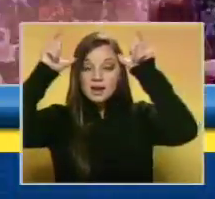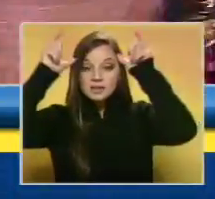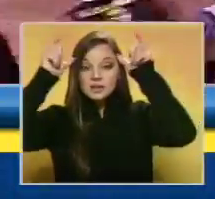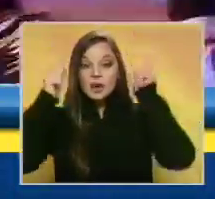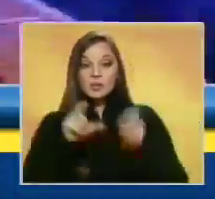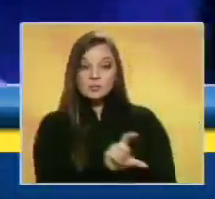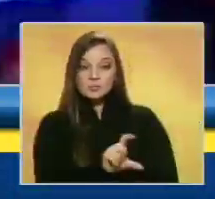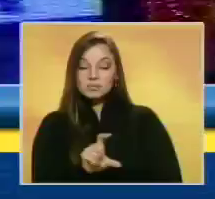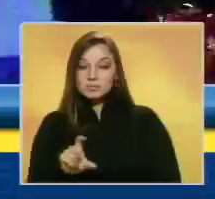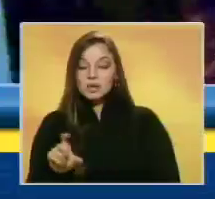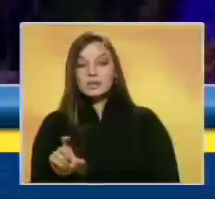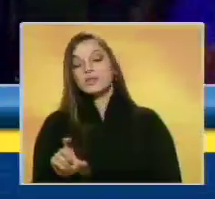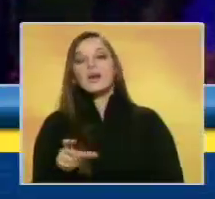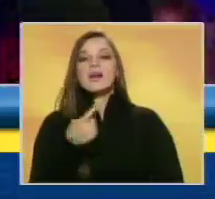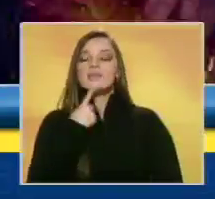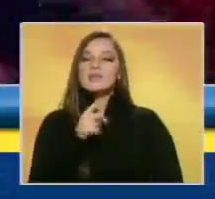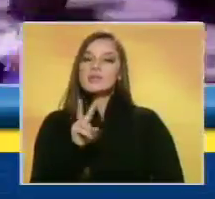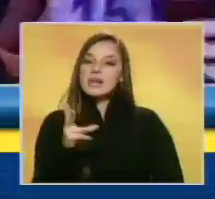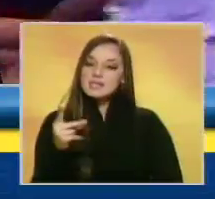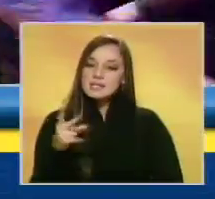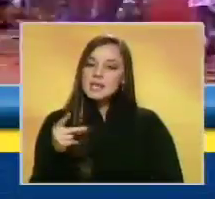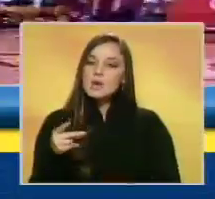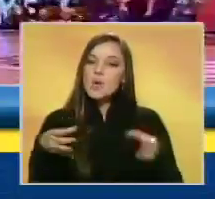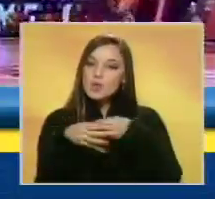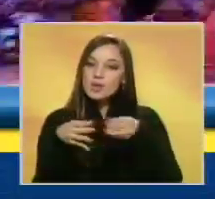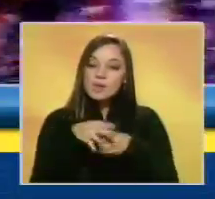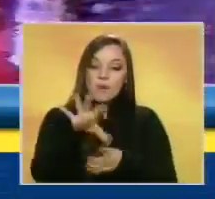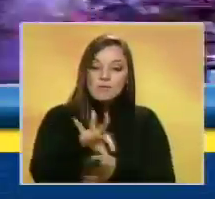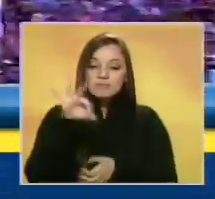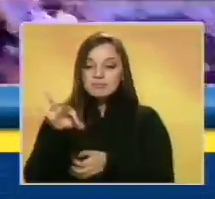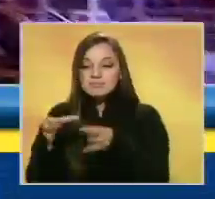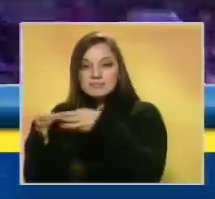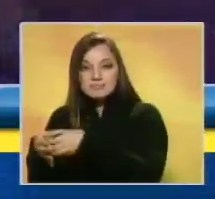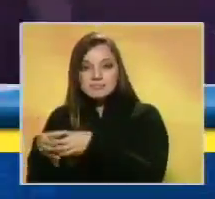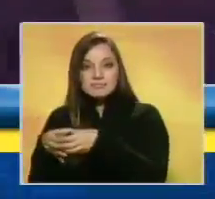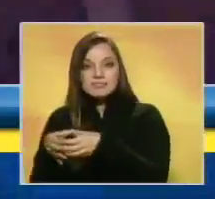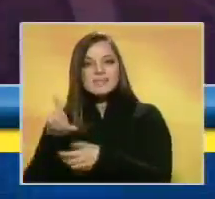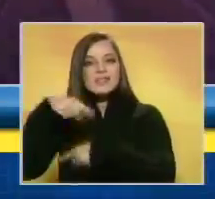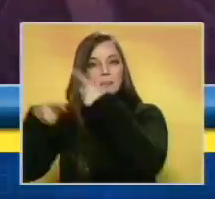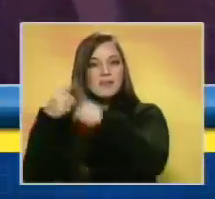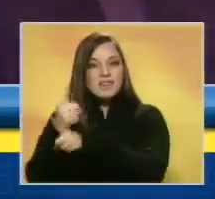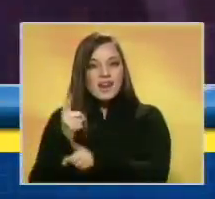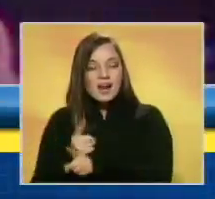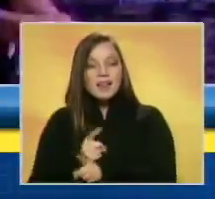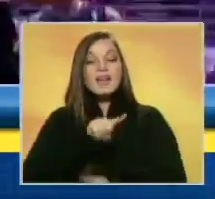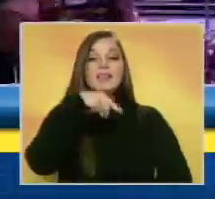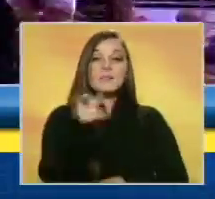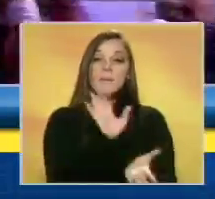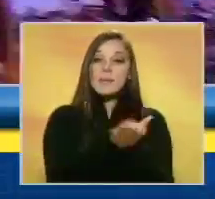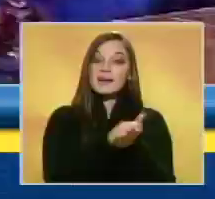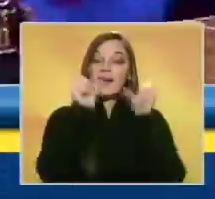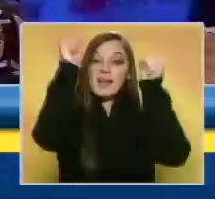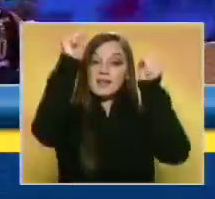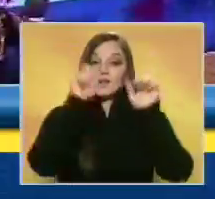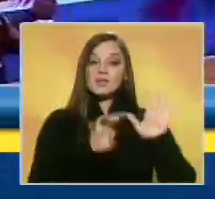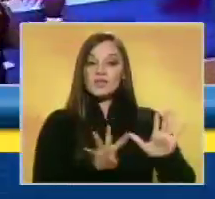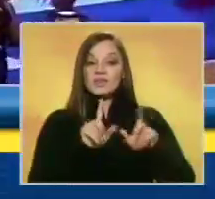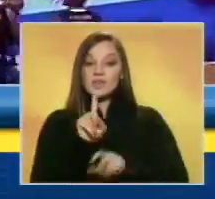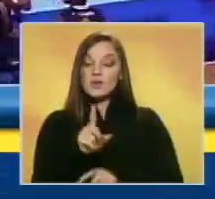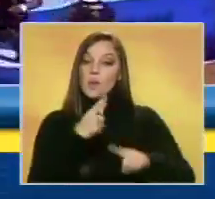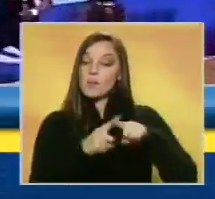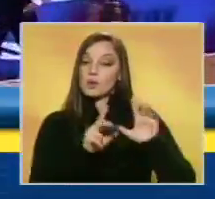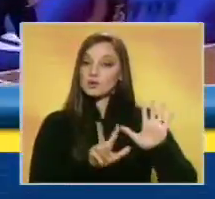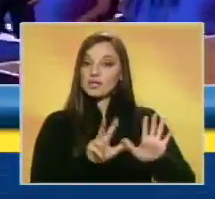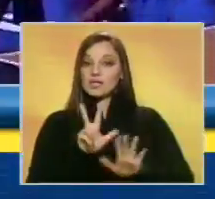en tiempo extra para ser el segundo equipo clasificado a la postemporada. Además, Guaycaríes de Margarita batió a Marinos de Anzoátegui